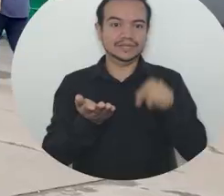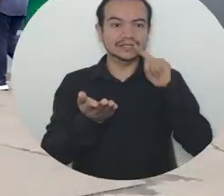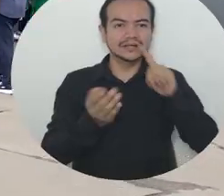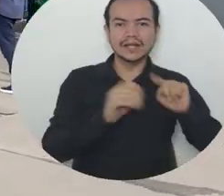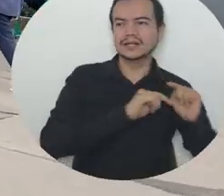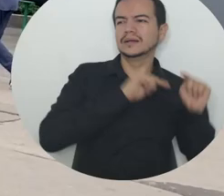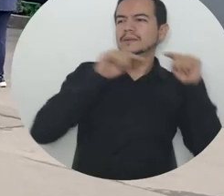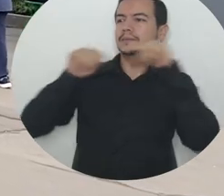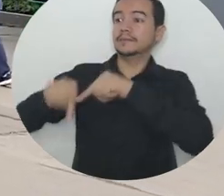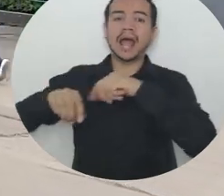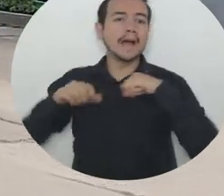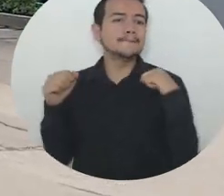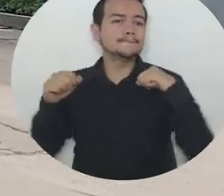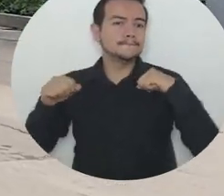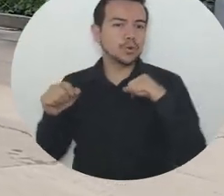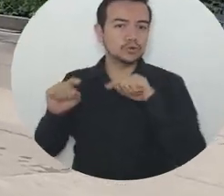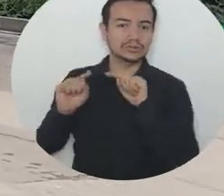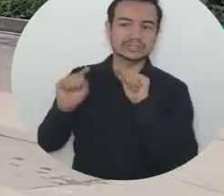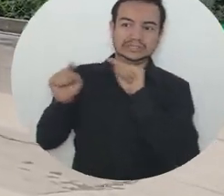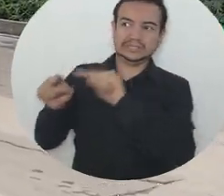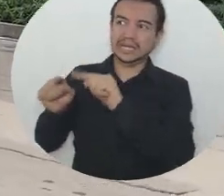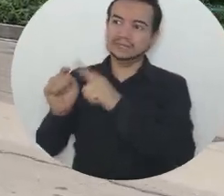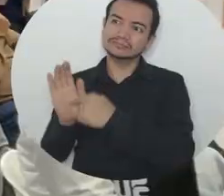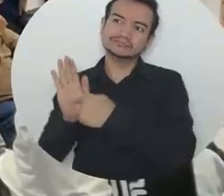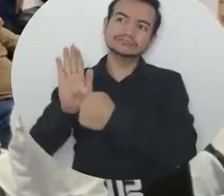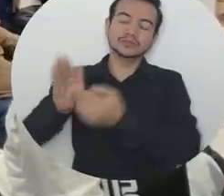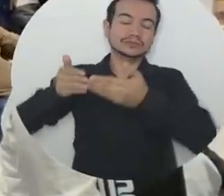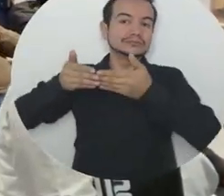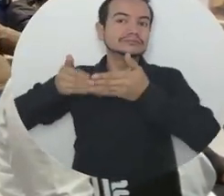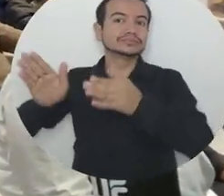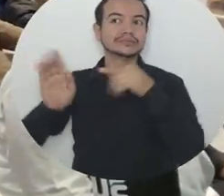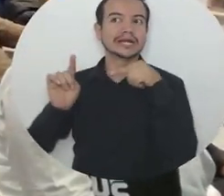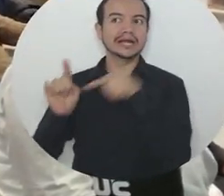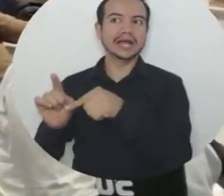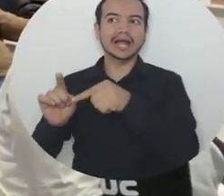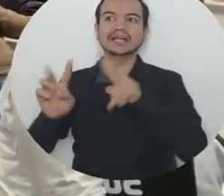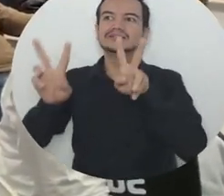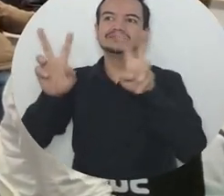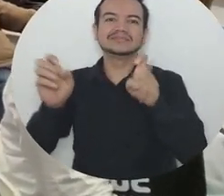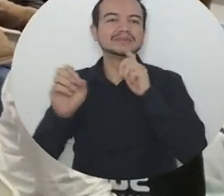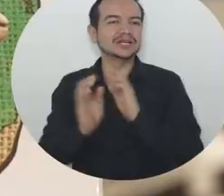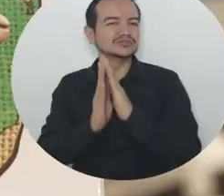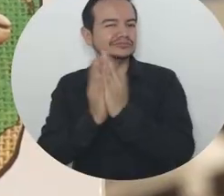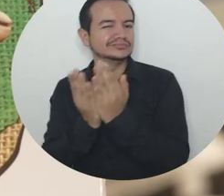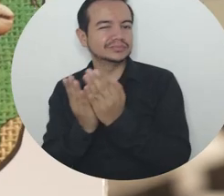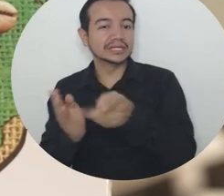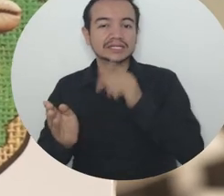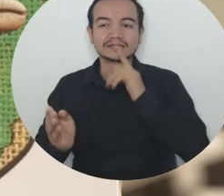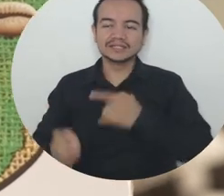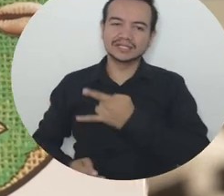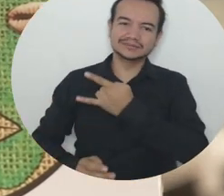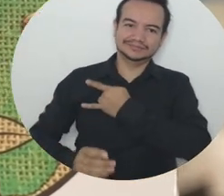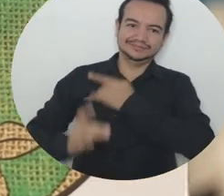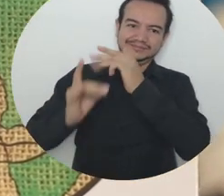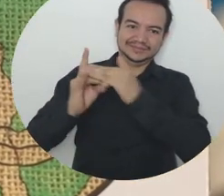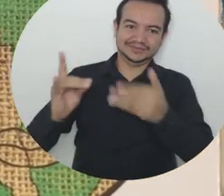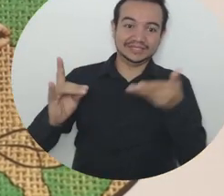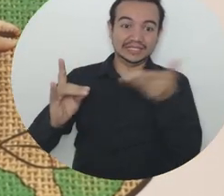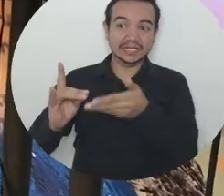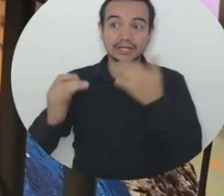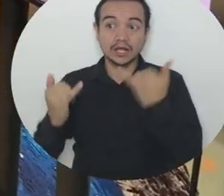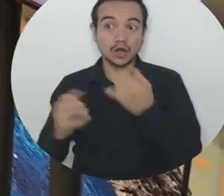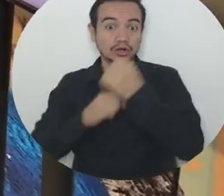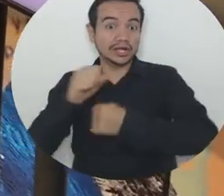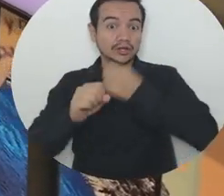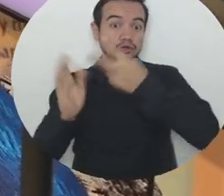Filsmar, se trasladó hacia la fría capital de la República para el lanzamiento de esta Fiesta de las Letras, organizada por Unimagdalena y que para